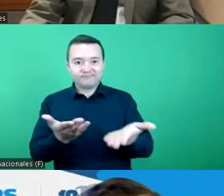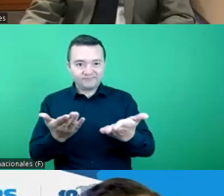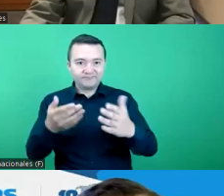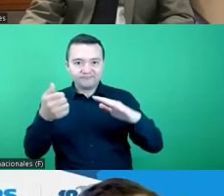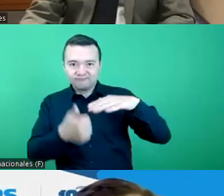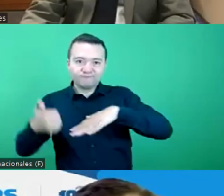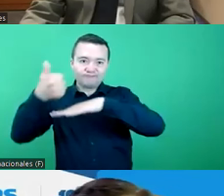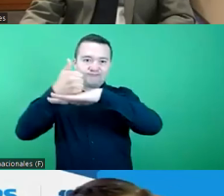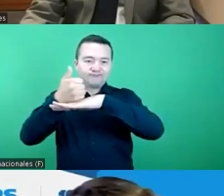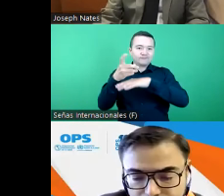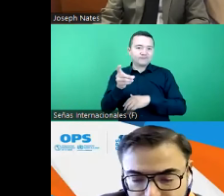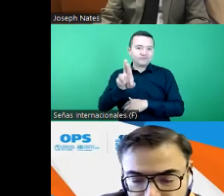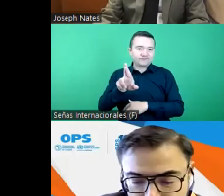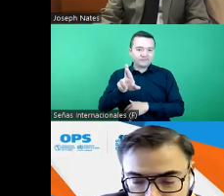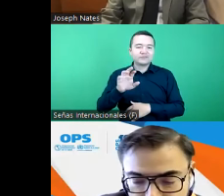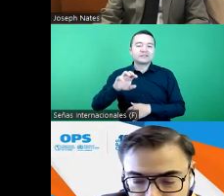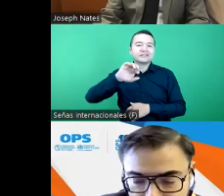Barbosa.